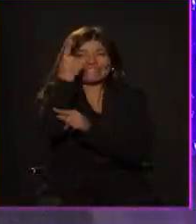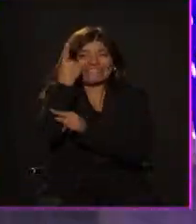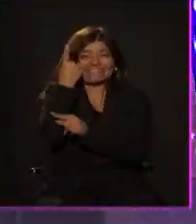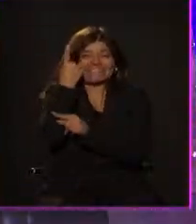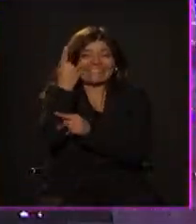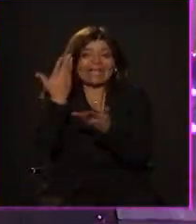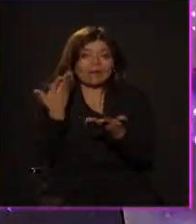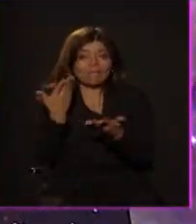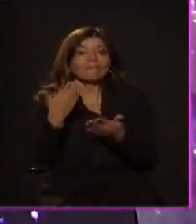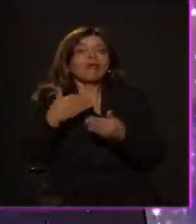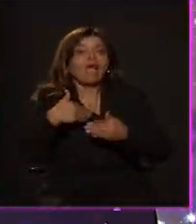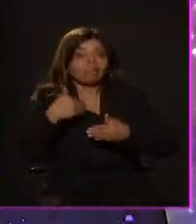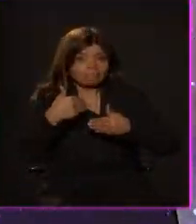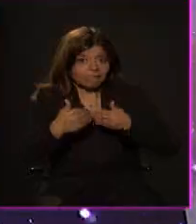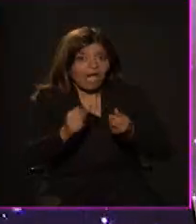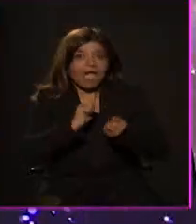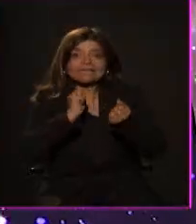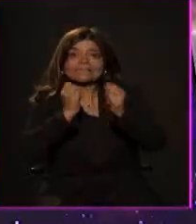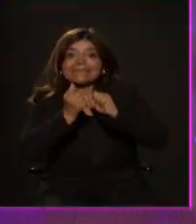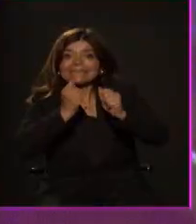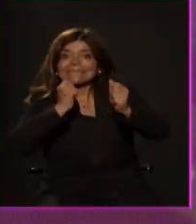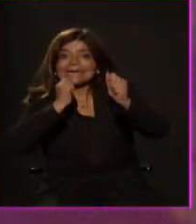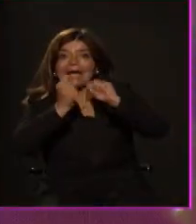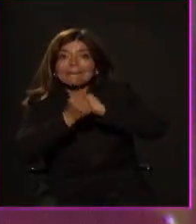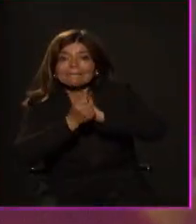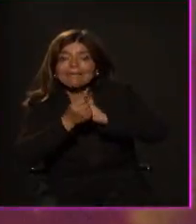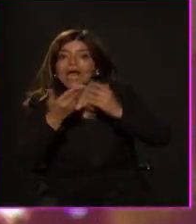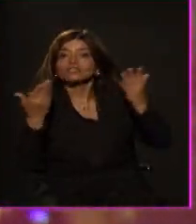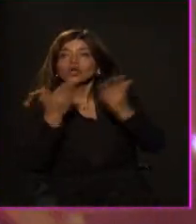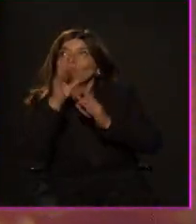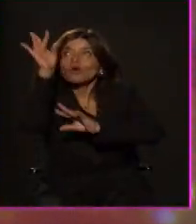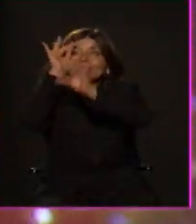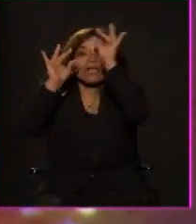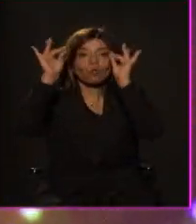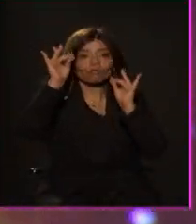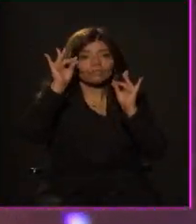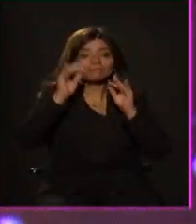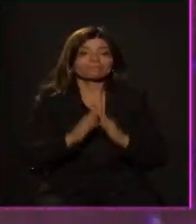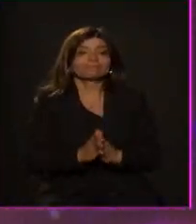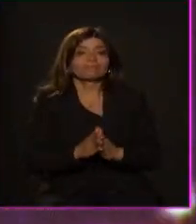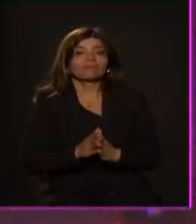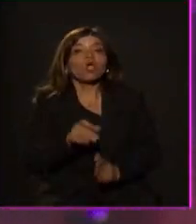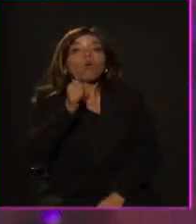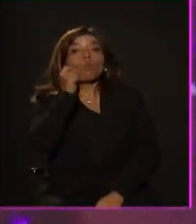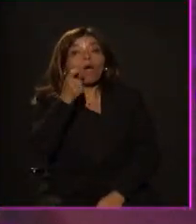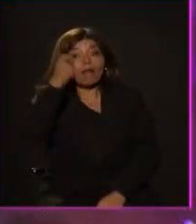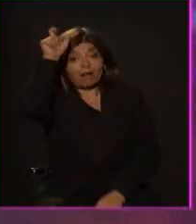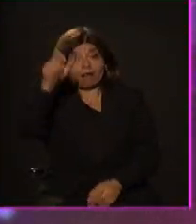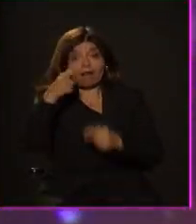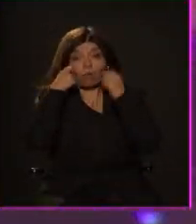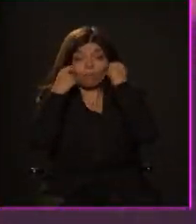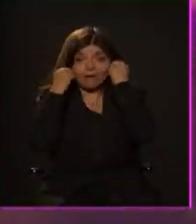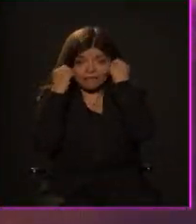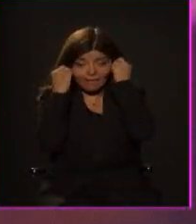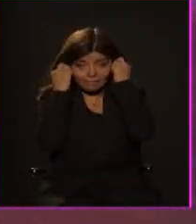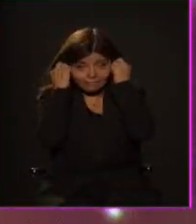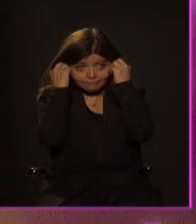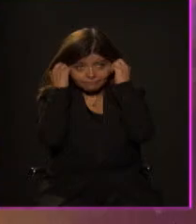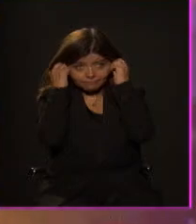tener agencia y cambiar la forma de hacer esos descubrimientos. Entonces, ¿cuál es la humanidad que queremos? En particular en astronomía,